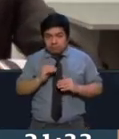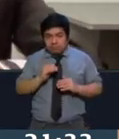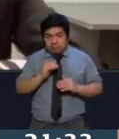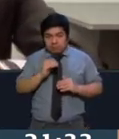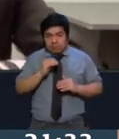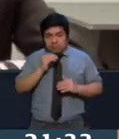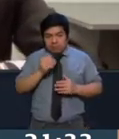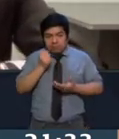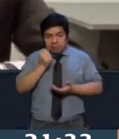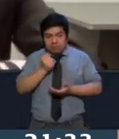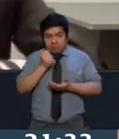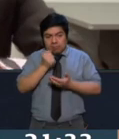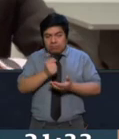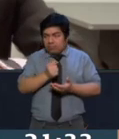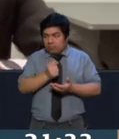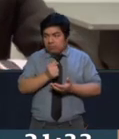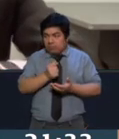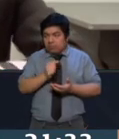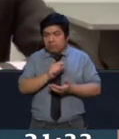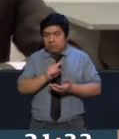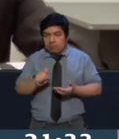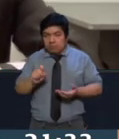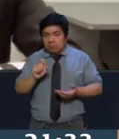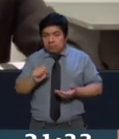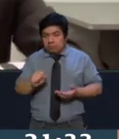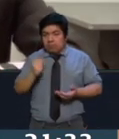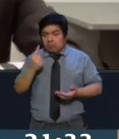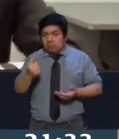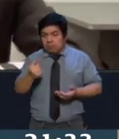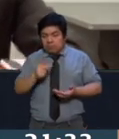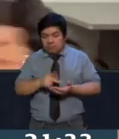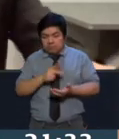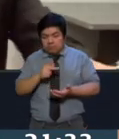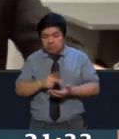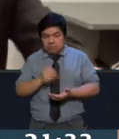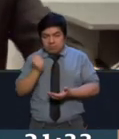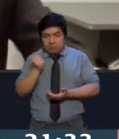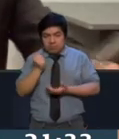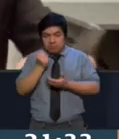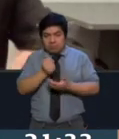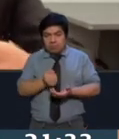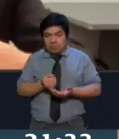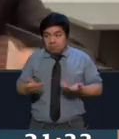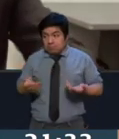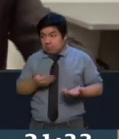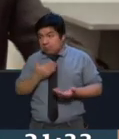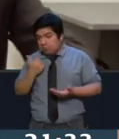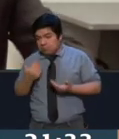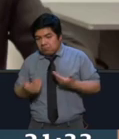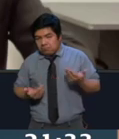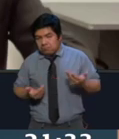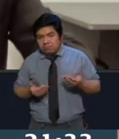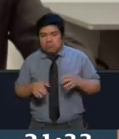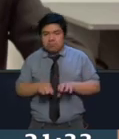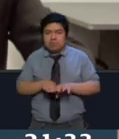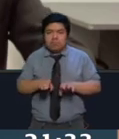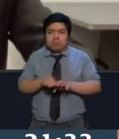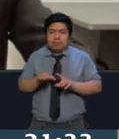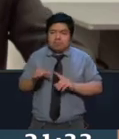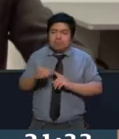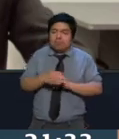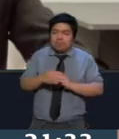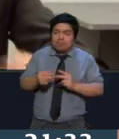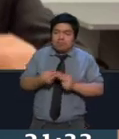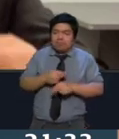era? Así es, 161 veces el presupuesto, no hay parangón, tampoco es que existiera una Comisión Nacional